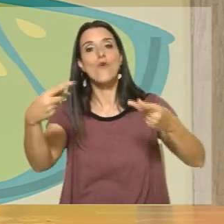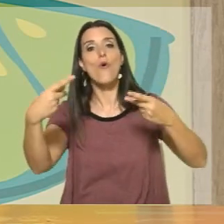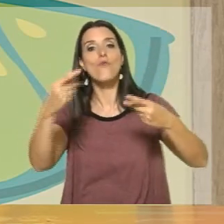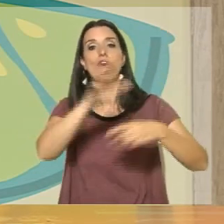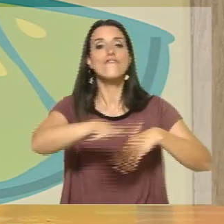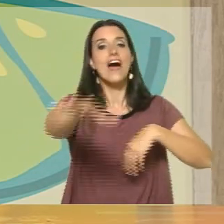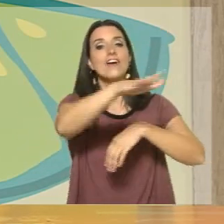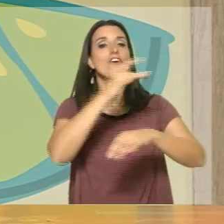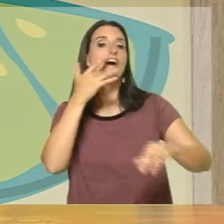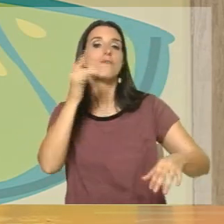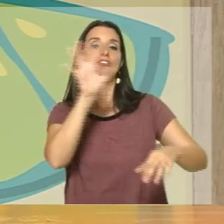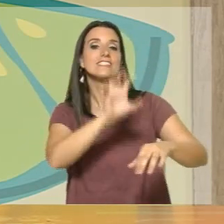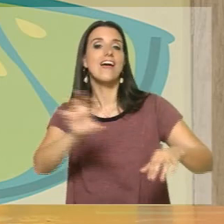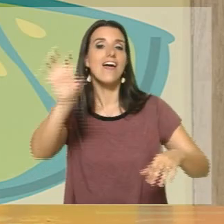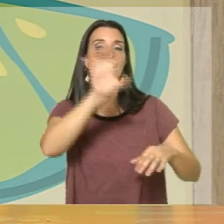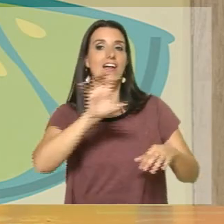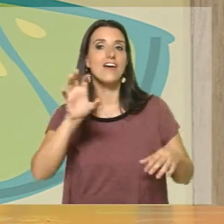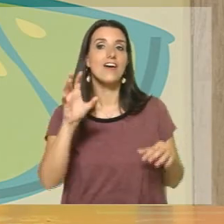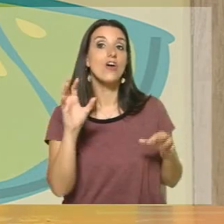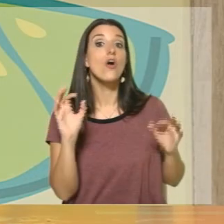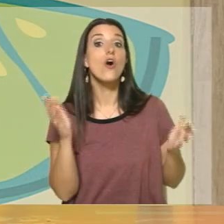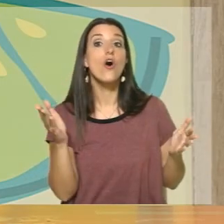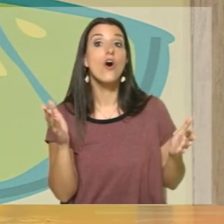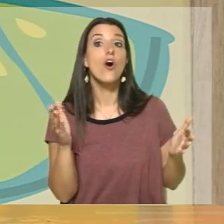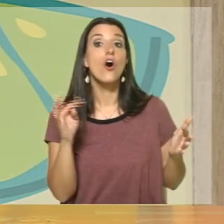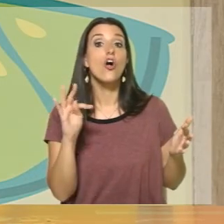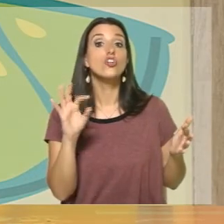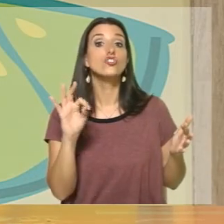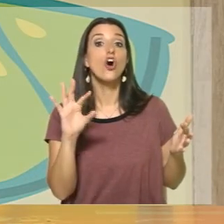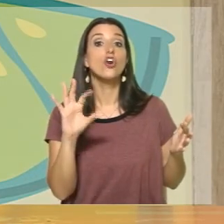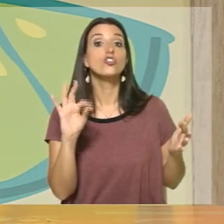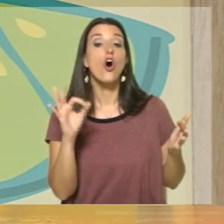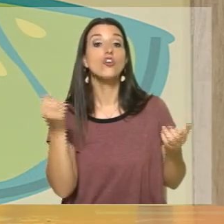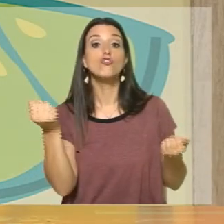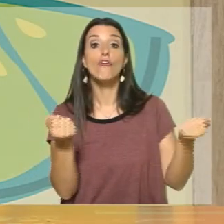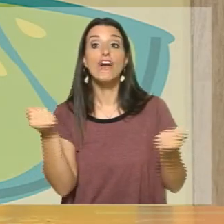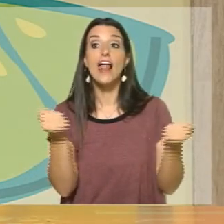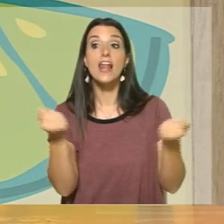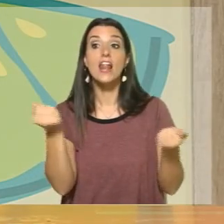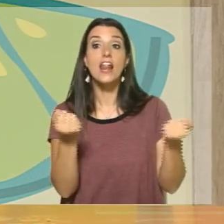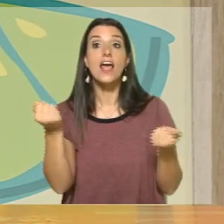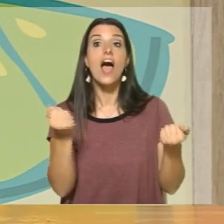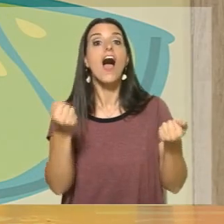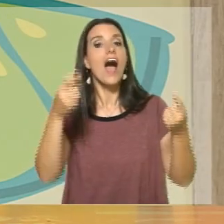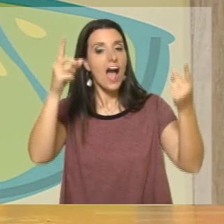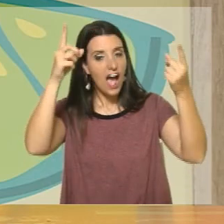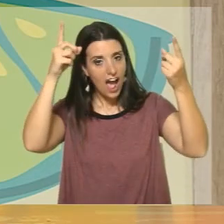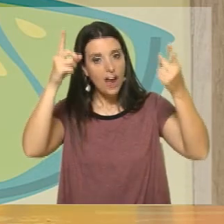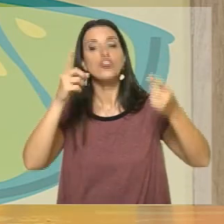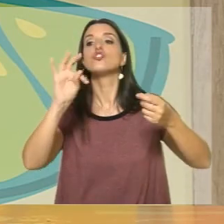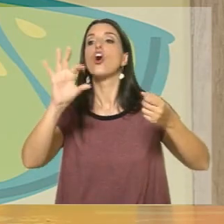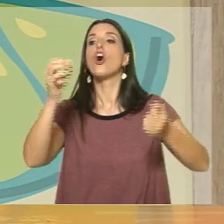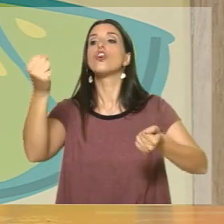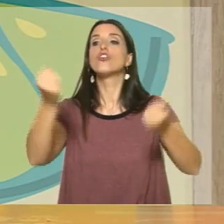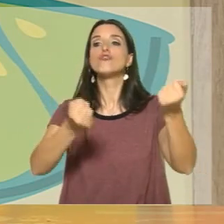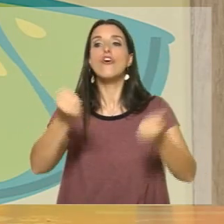barrio hermoso como es el cerro. A Toto. Toto, uno de nuestros choferes. A Toto, uno de nuestros